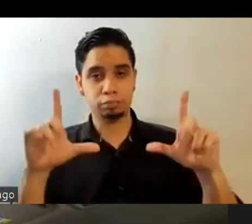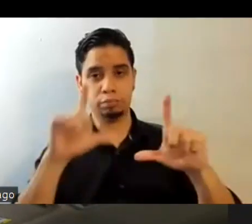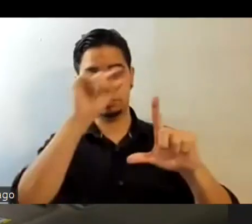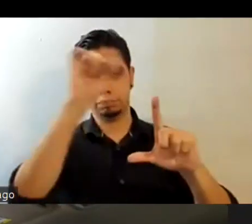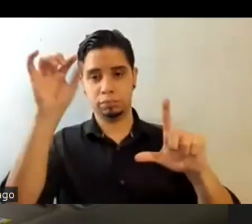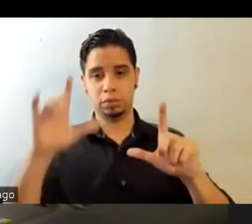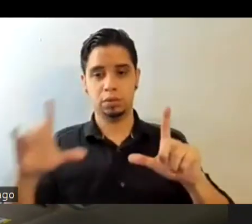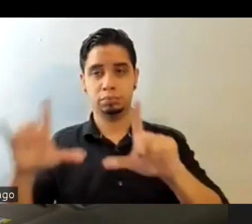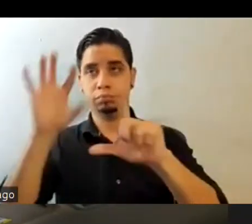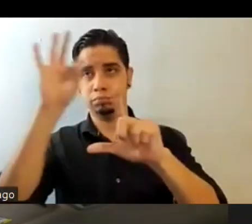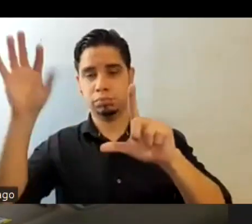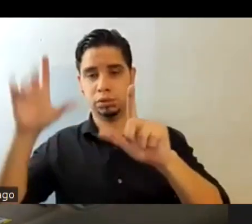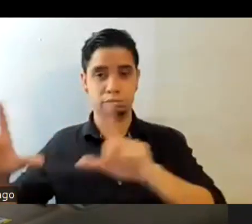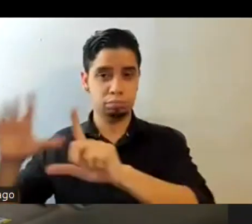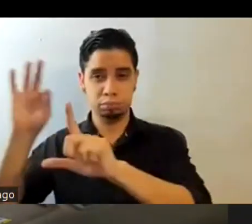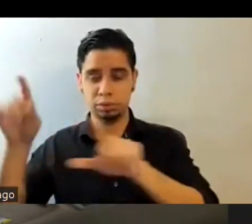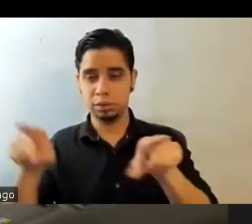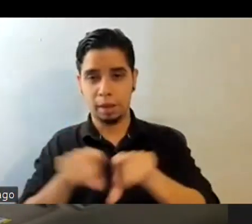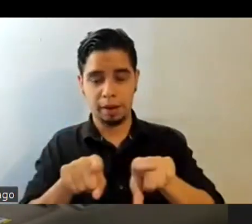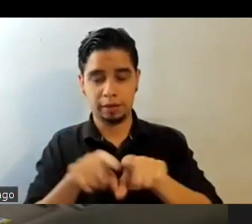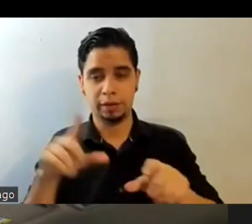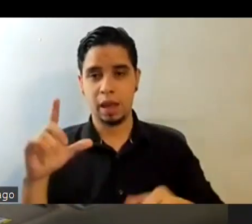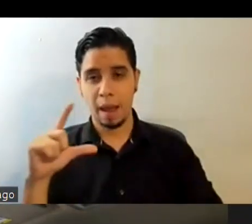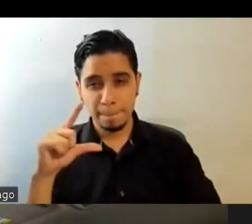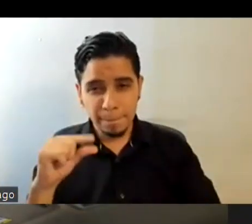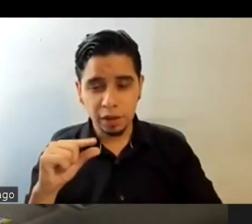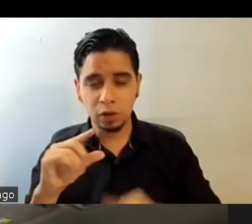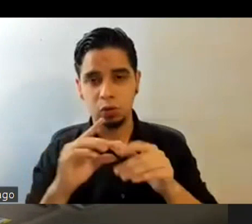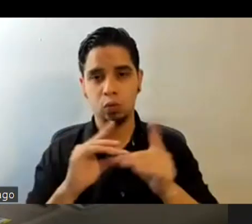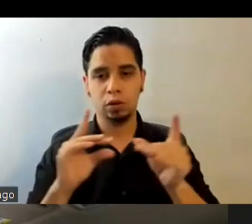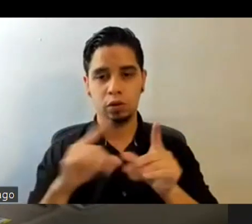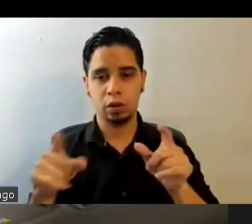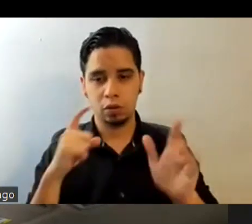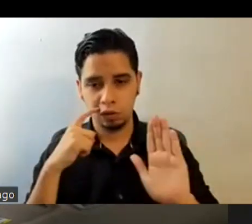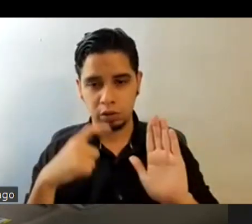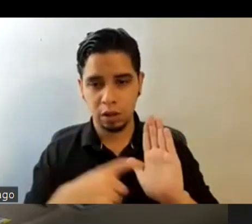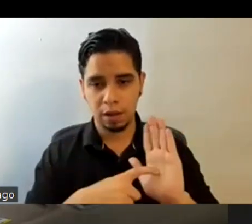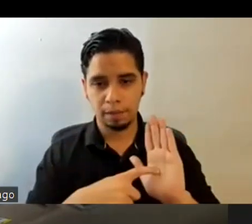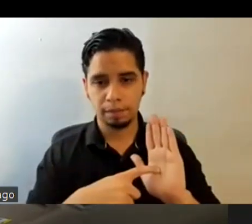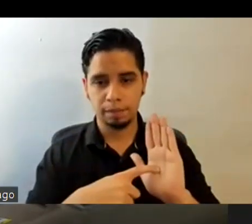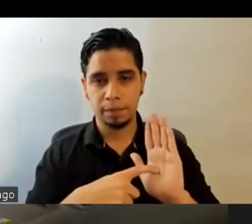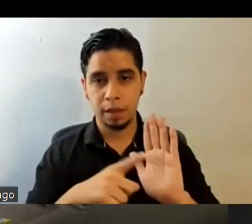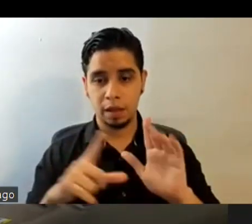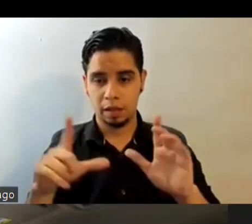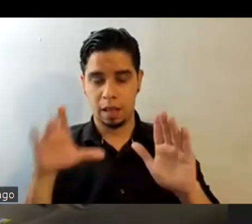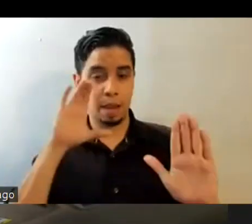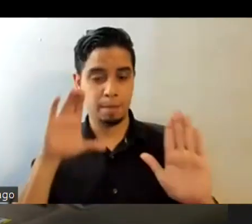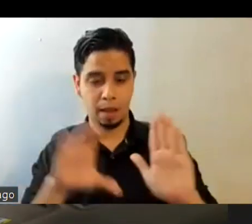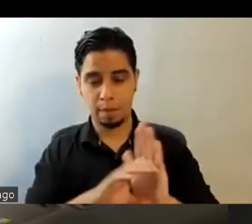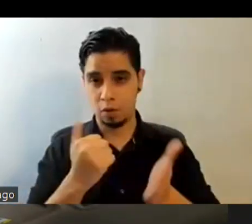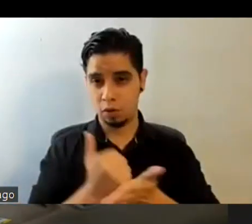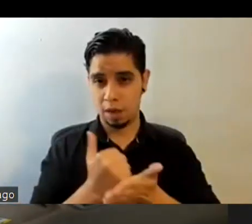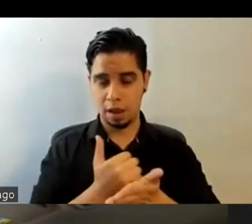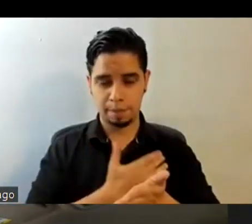escribía microcuentos. Y ahí fue que me di cuenta de que la imagen era lo que me daba la inspiración